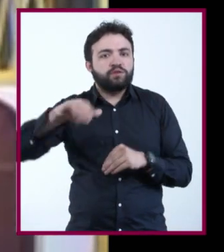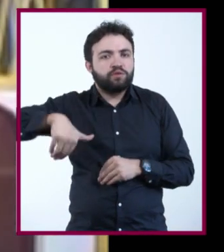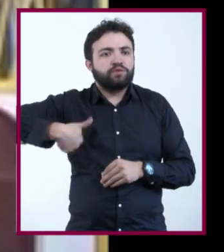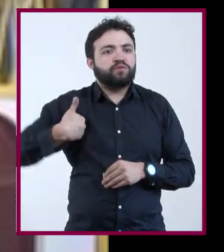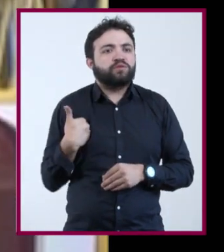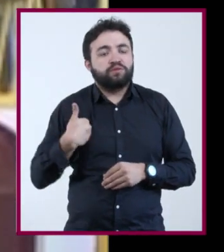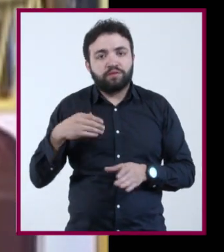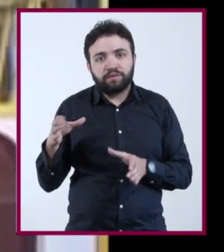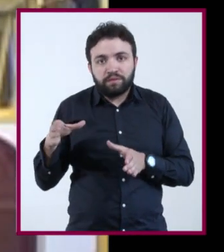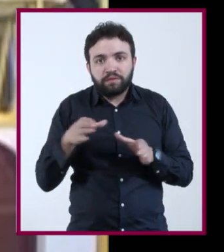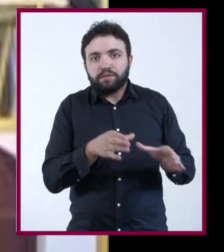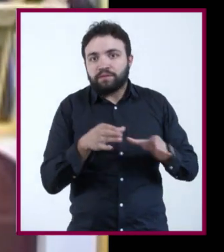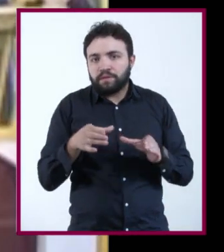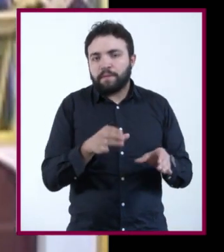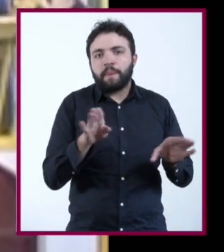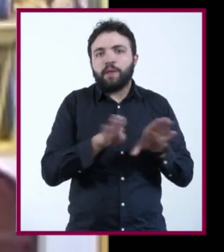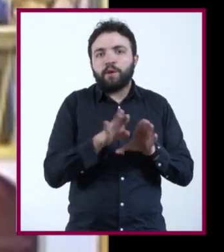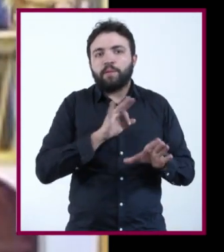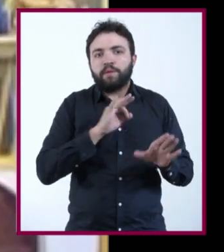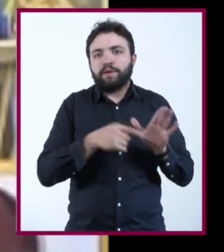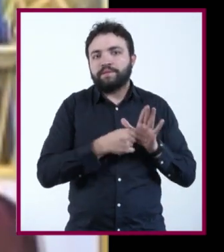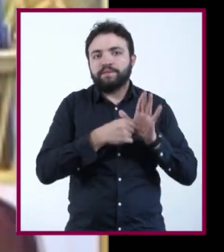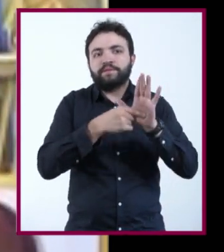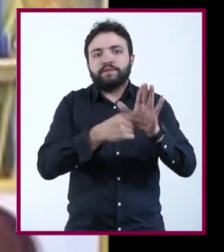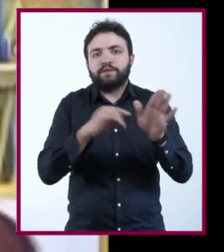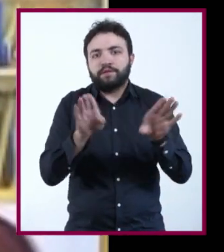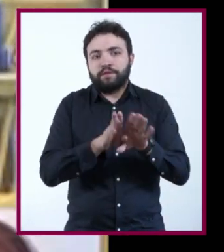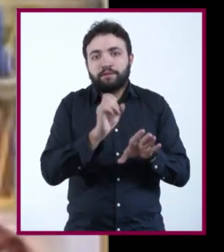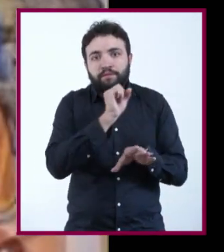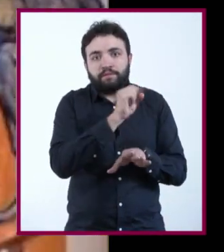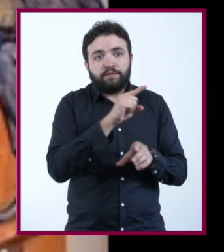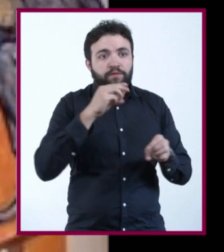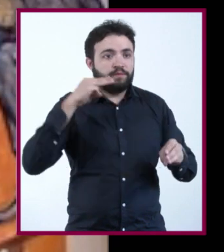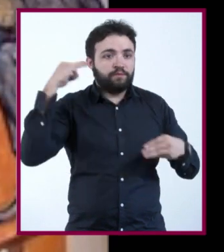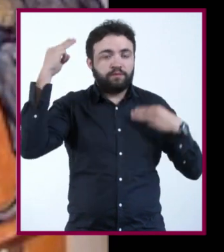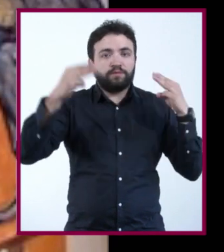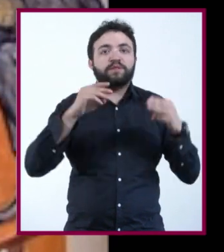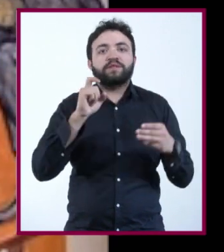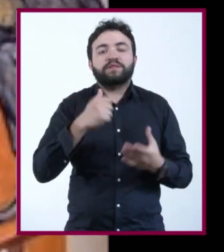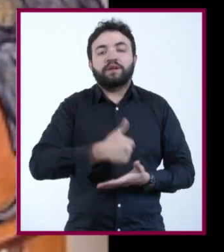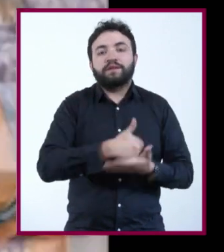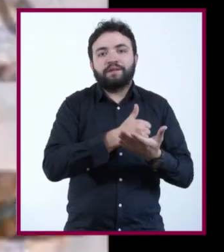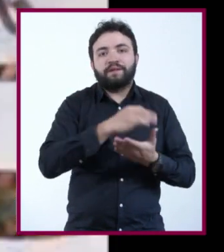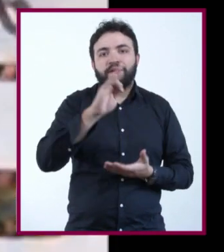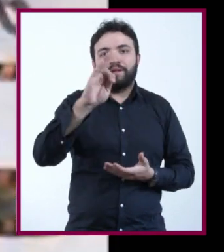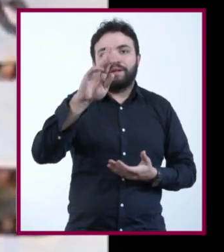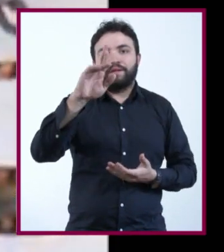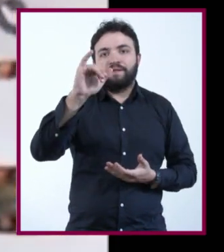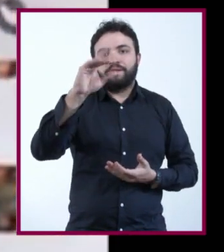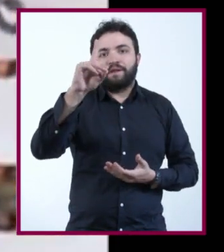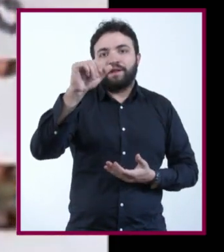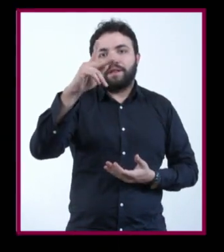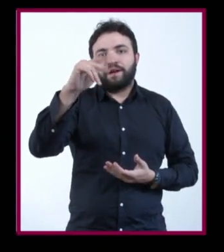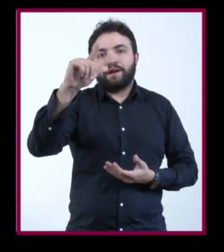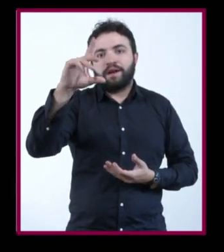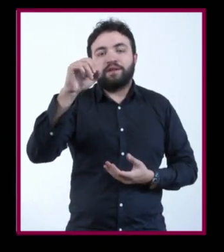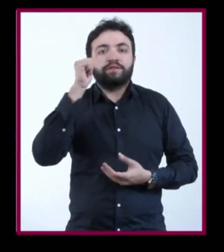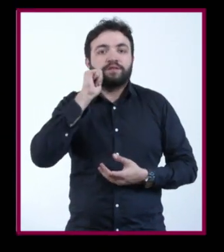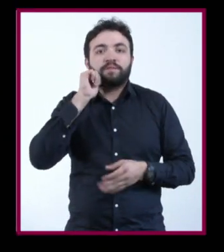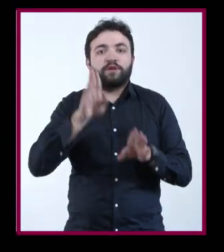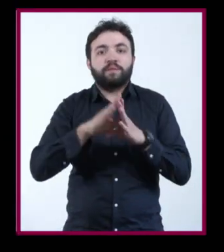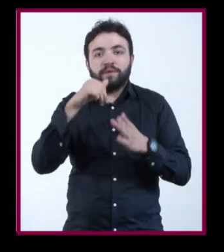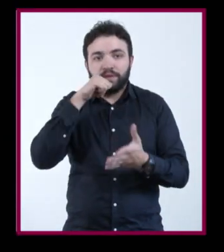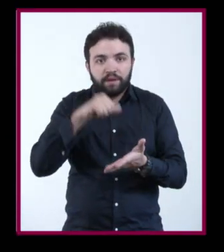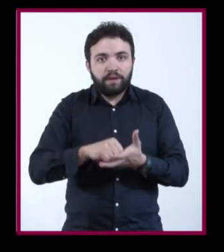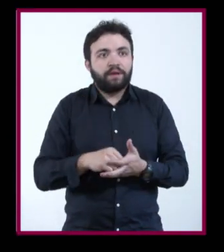esta colección y cómo va a posicionar y hacer el display de la museografía es mucho Frida Kahlo, que es quien